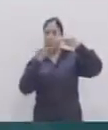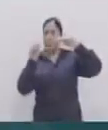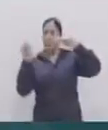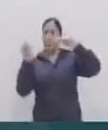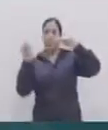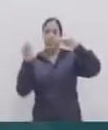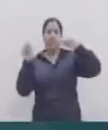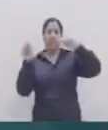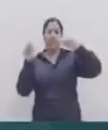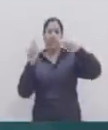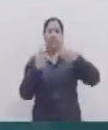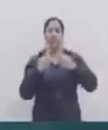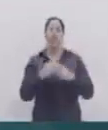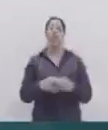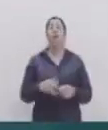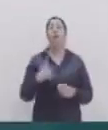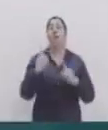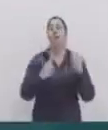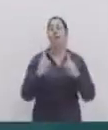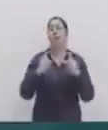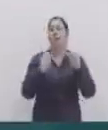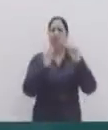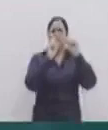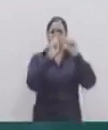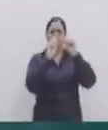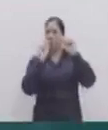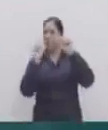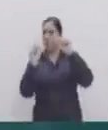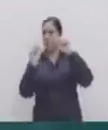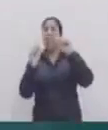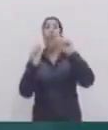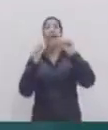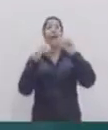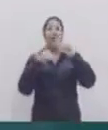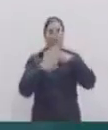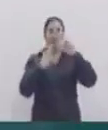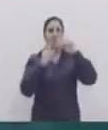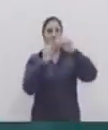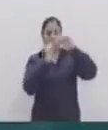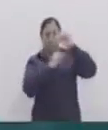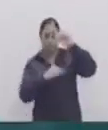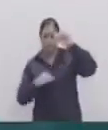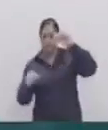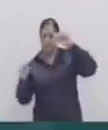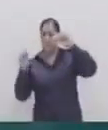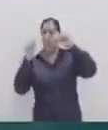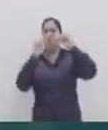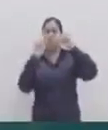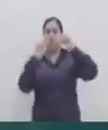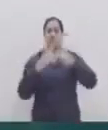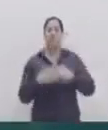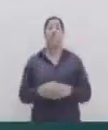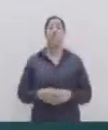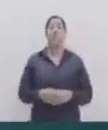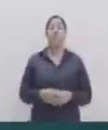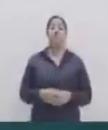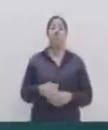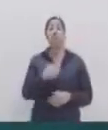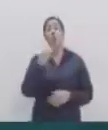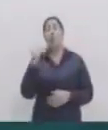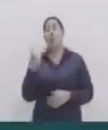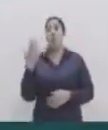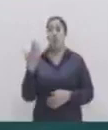Entonces sus dos puntos finales están o forman parte de la circunferencia. El